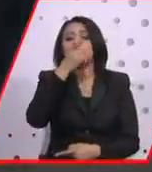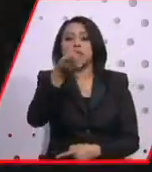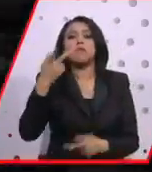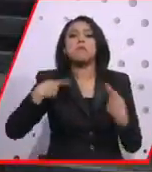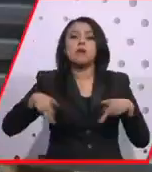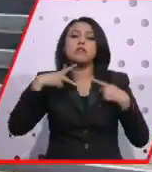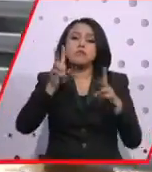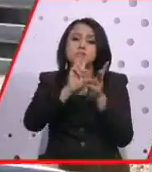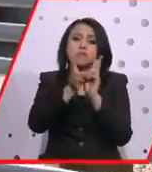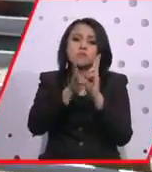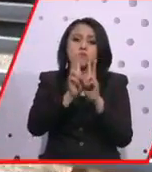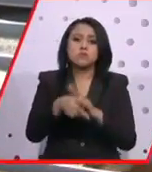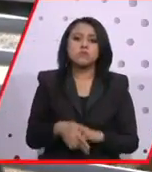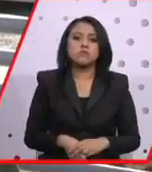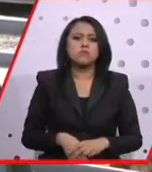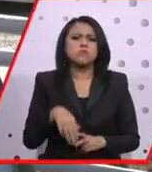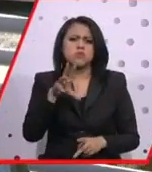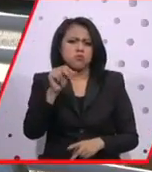vecina